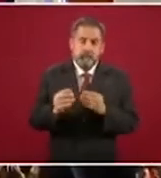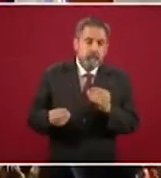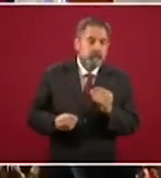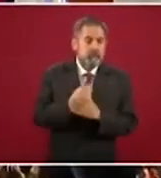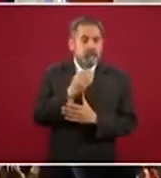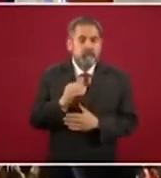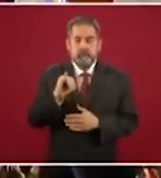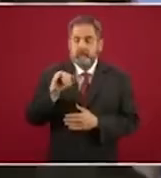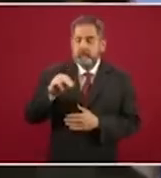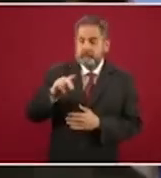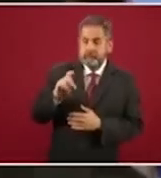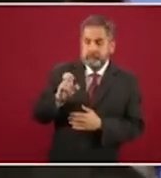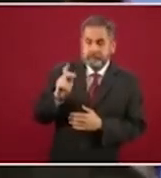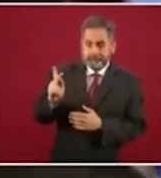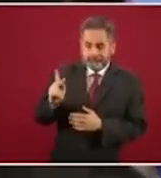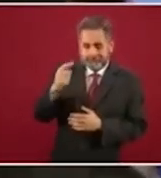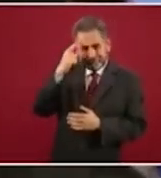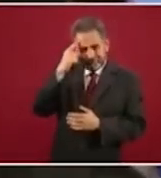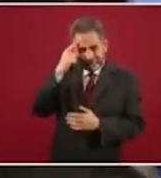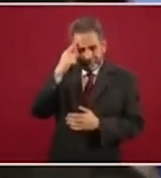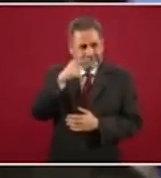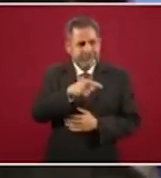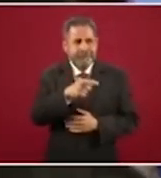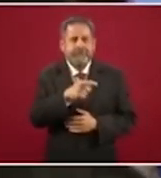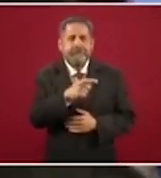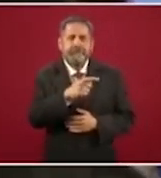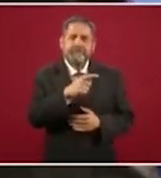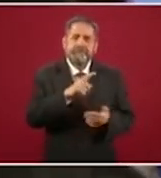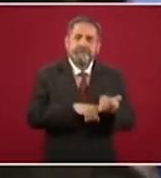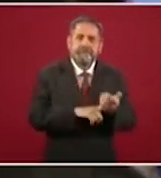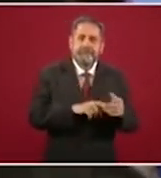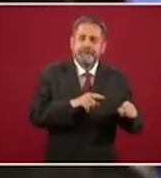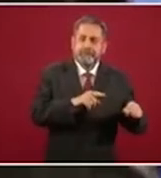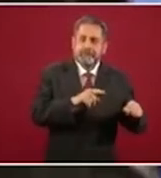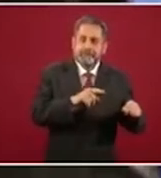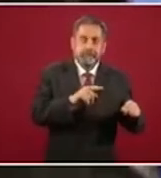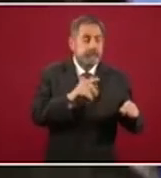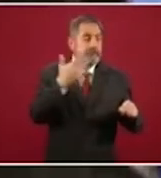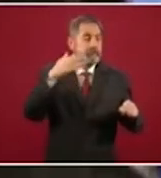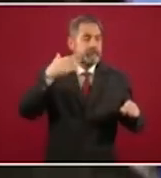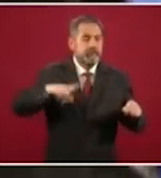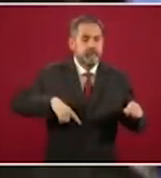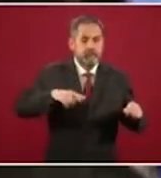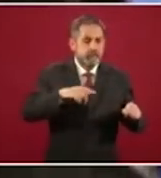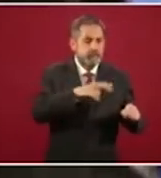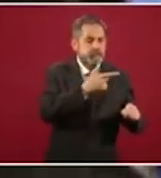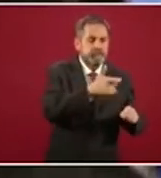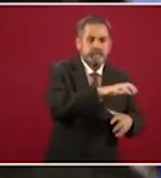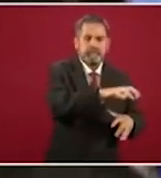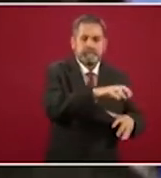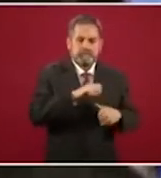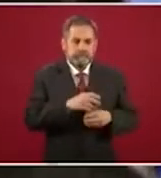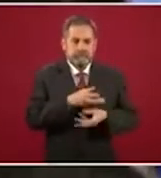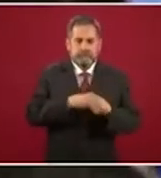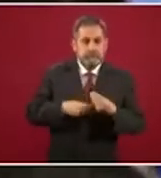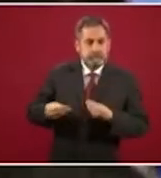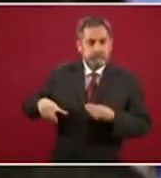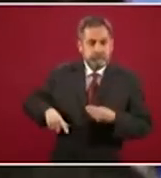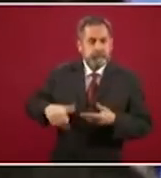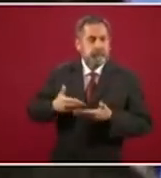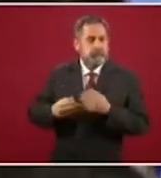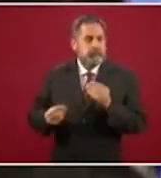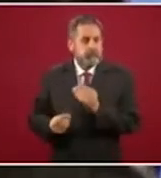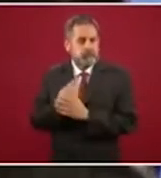del instituto, como ustedes saben, de la transformación del servicio de administración y enajenación de bienes a la hora instituto para devolver al pueblo lo